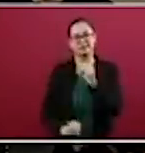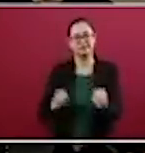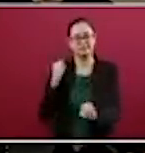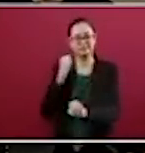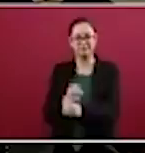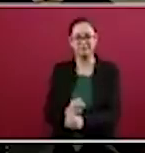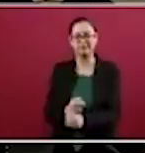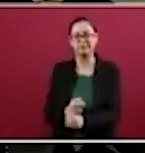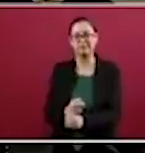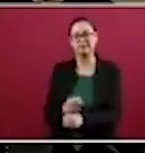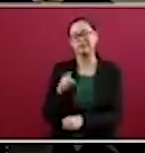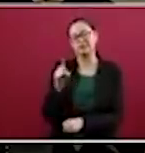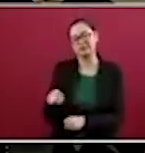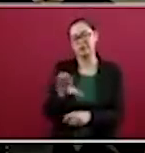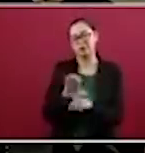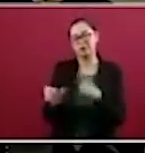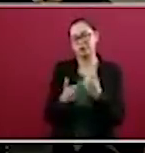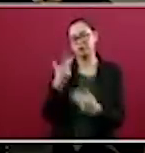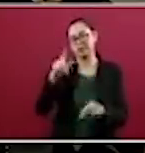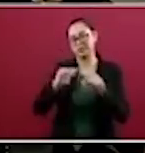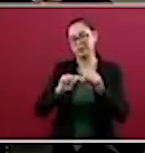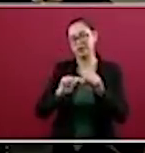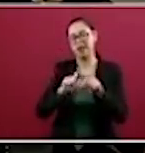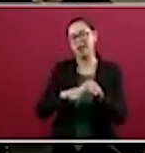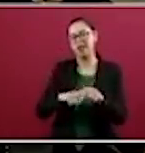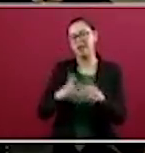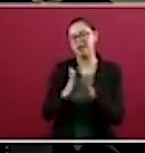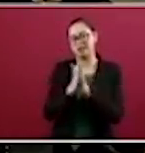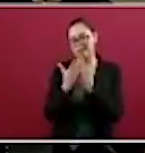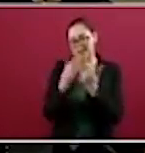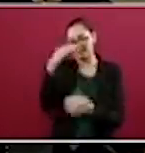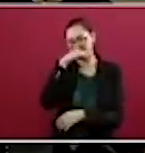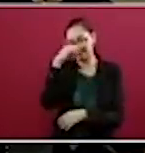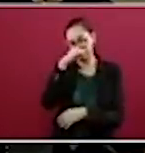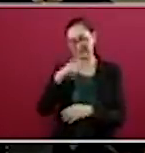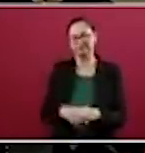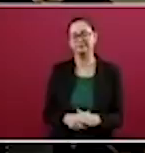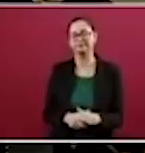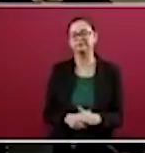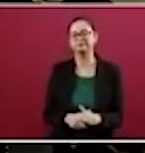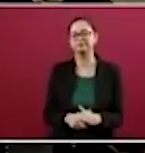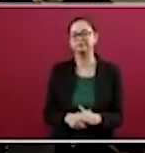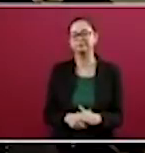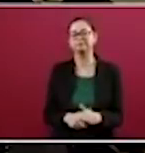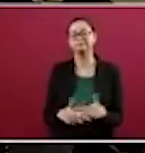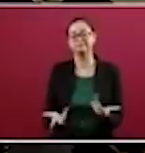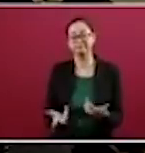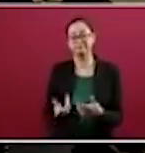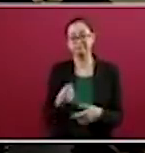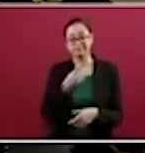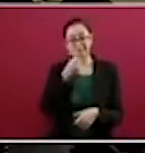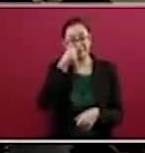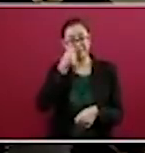la Comisión Nacional de los Libros de Texto Gratuito. Y agradezco la invitación del